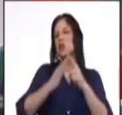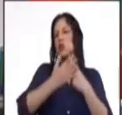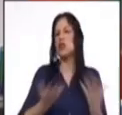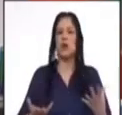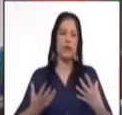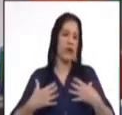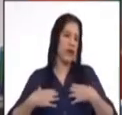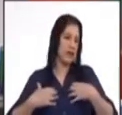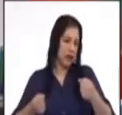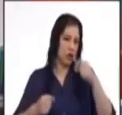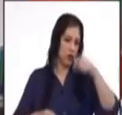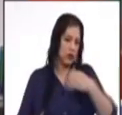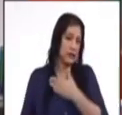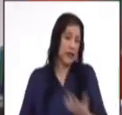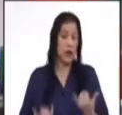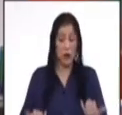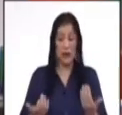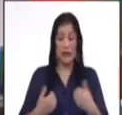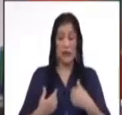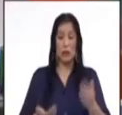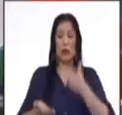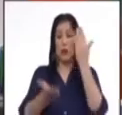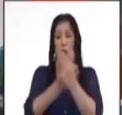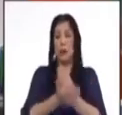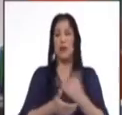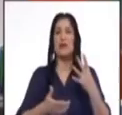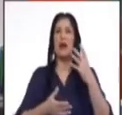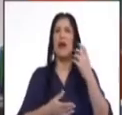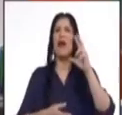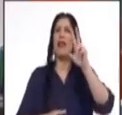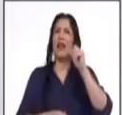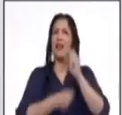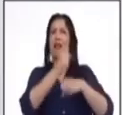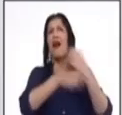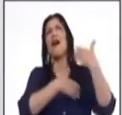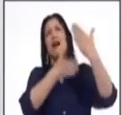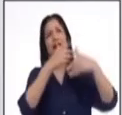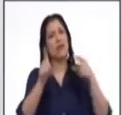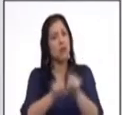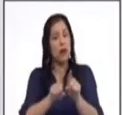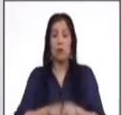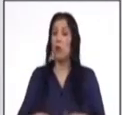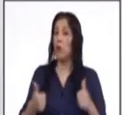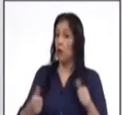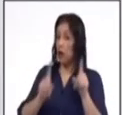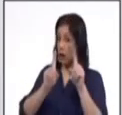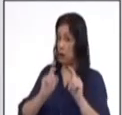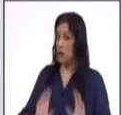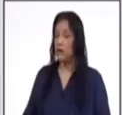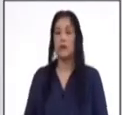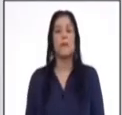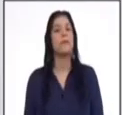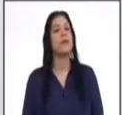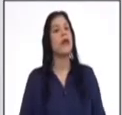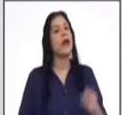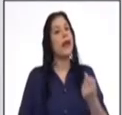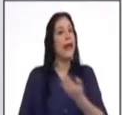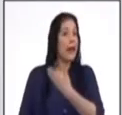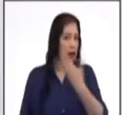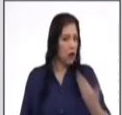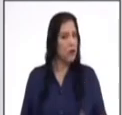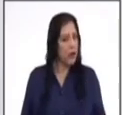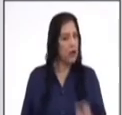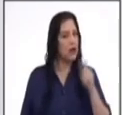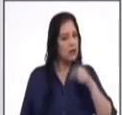pública, considerando la situación crítica de nuestro país hace 30 años? Muy buena pregunta. El gobierno